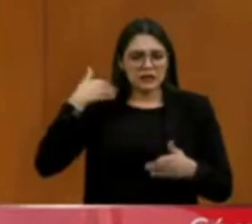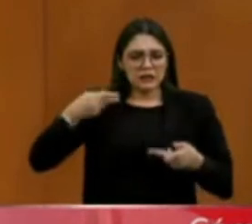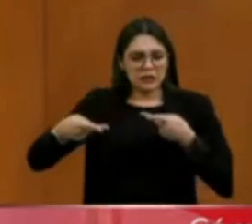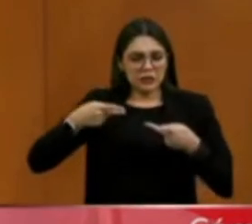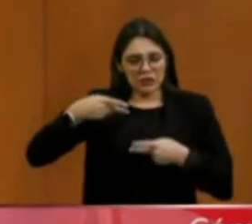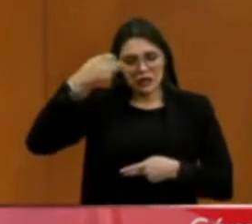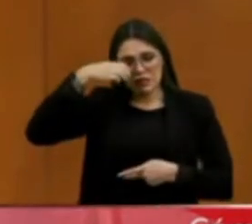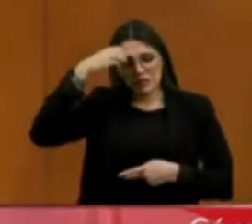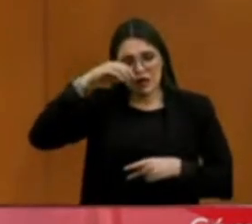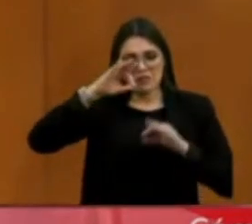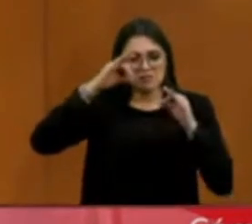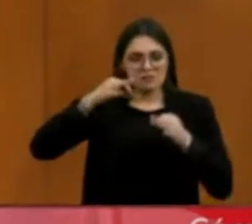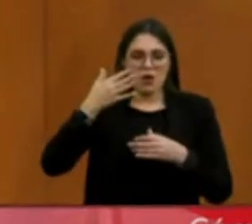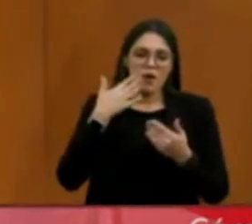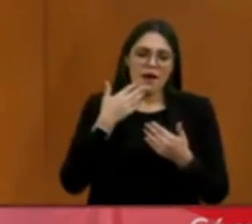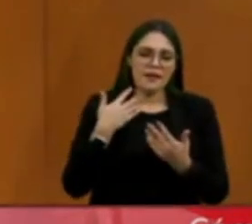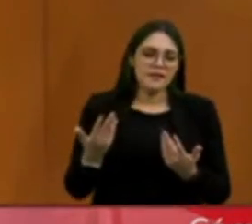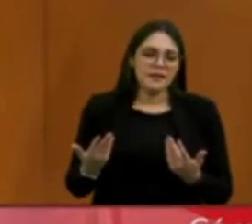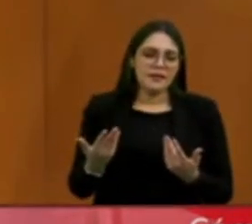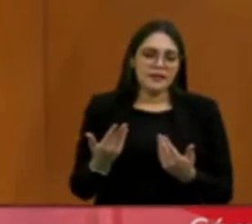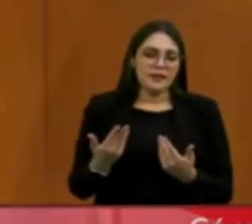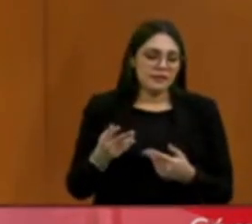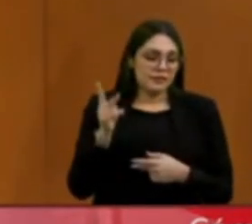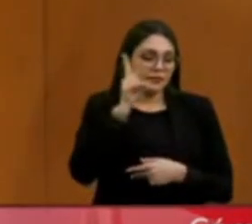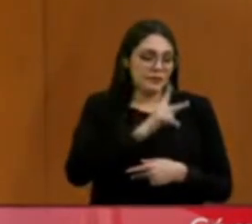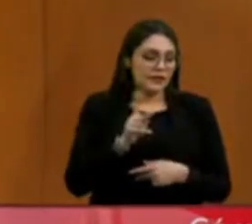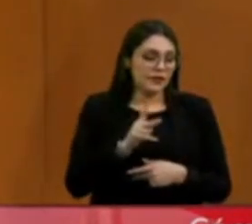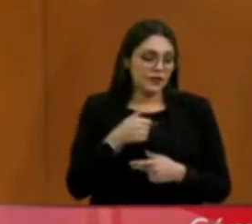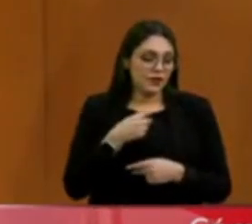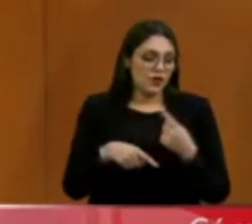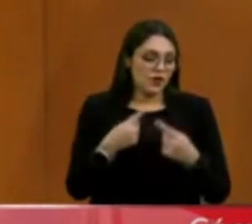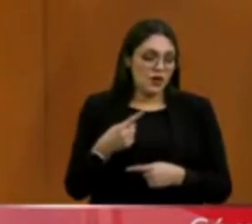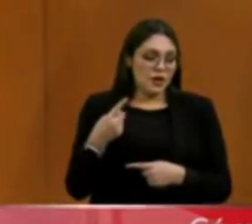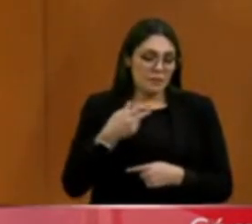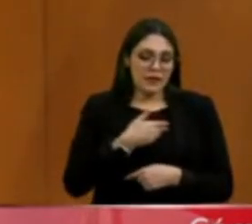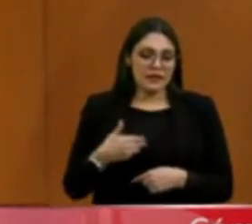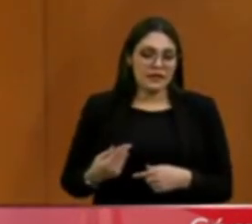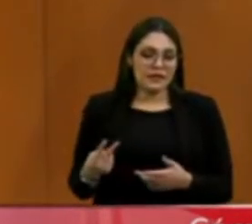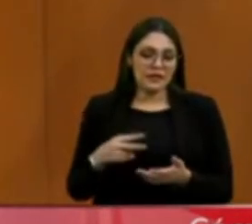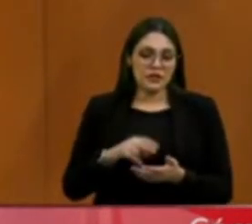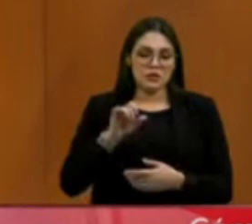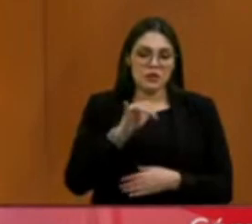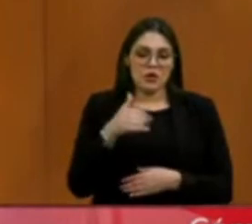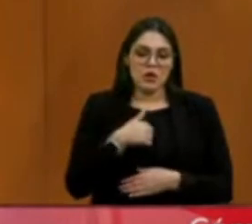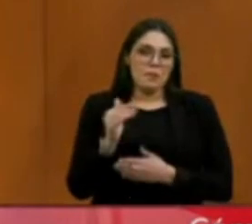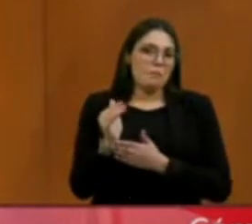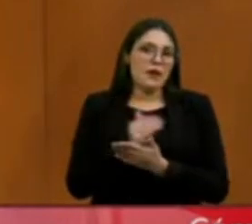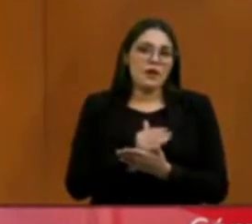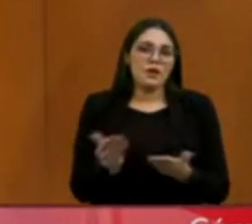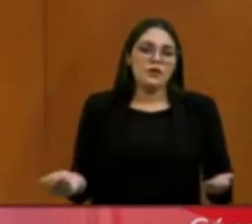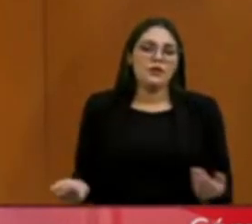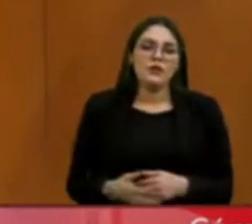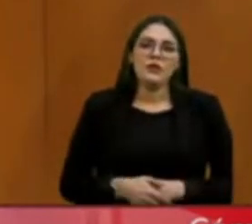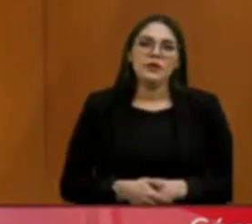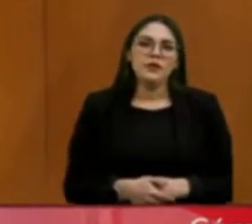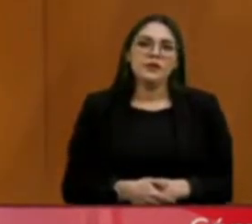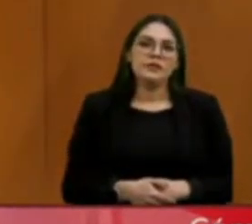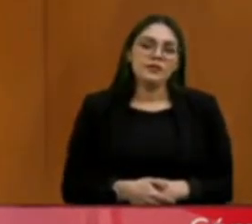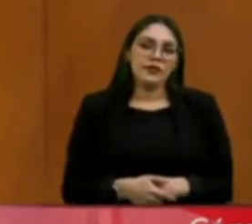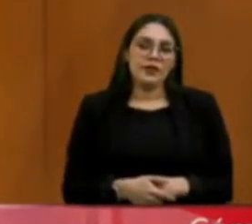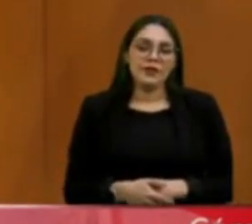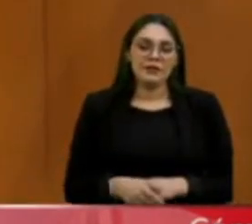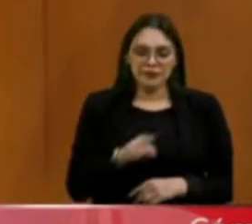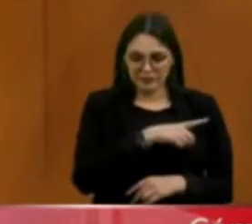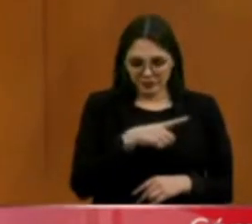capacidad para ser ministra y menos para ser presidenta de la Suprema Corte. Tienen que admitirlo, tienen que